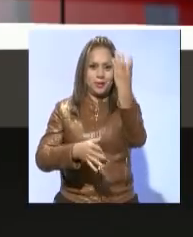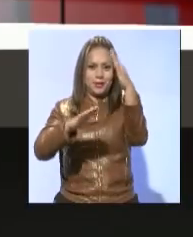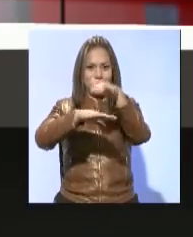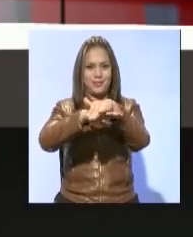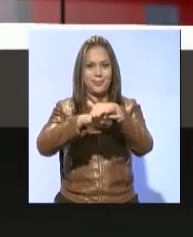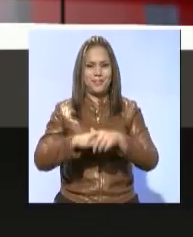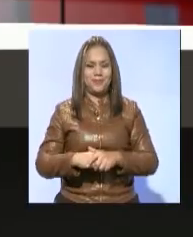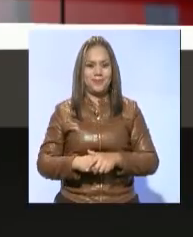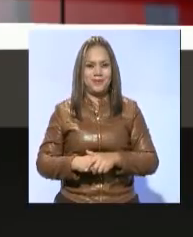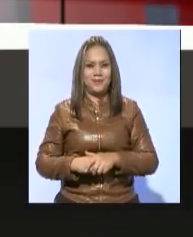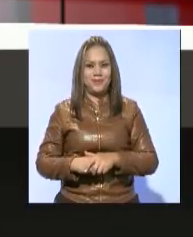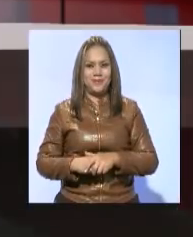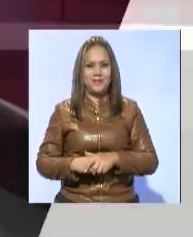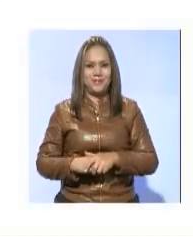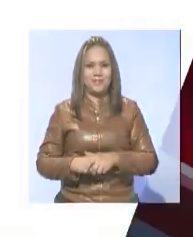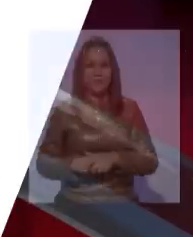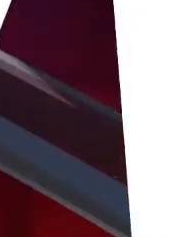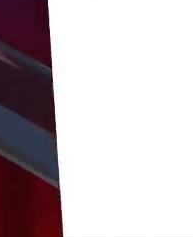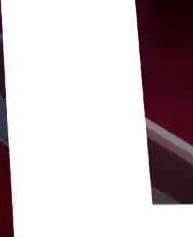tarde.